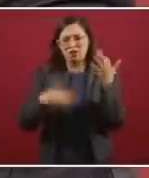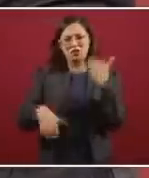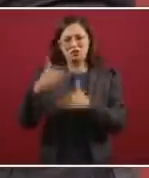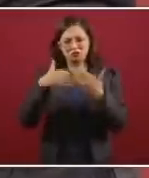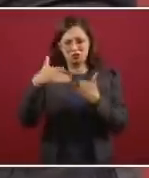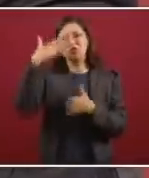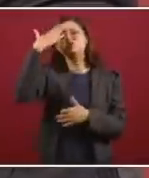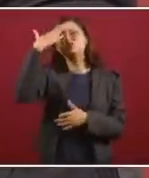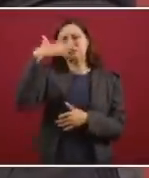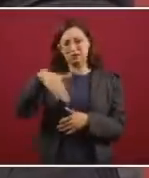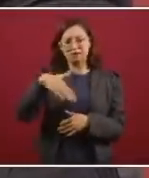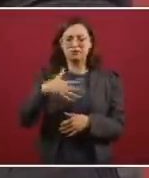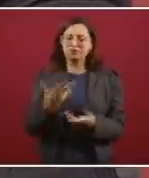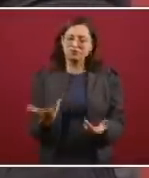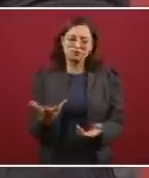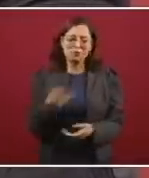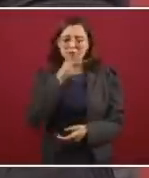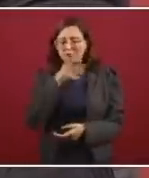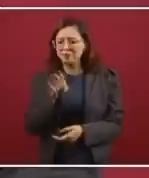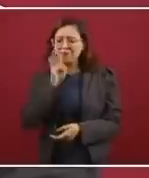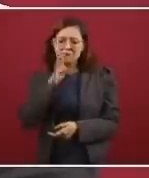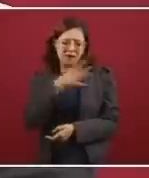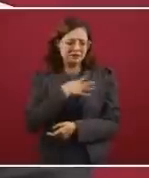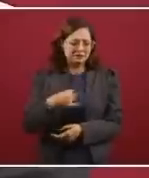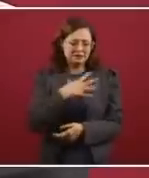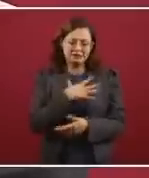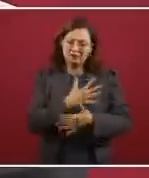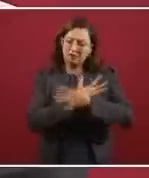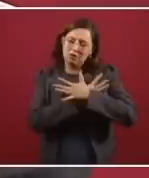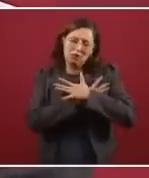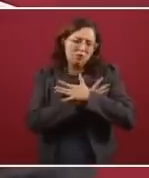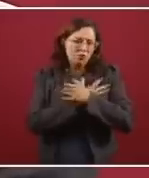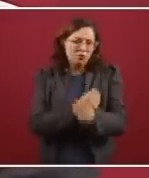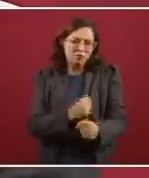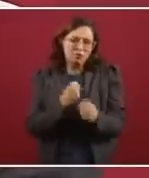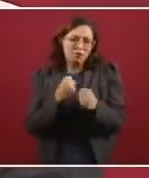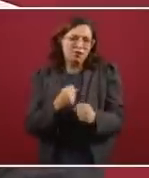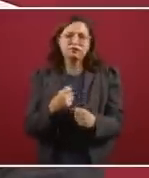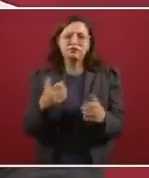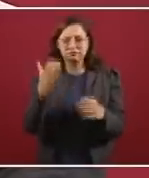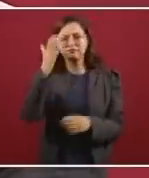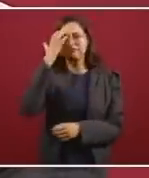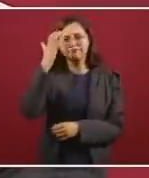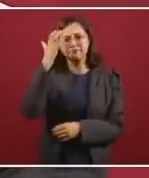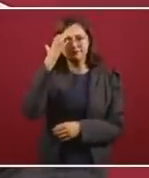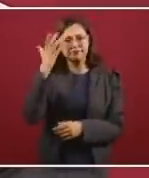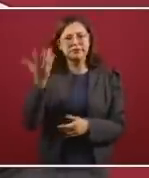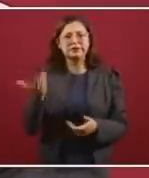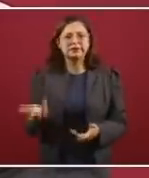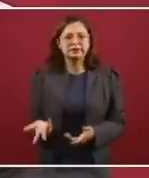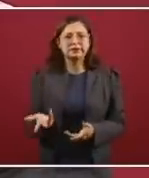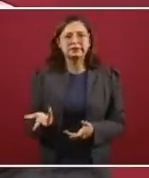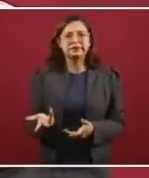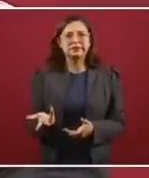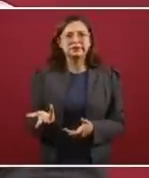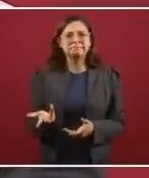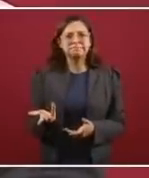de cómo es el amor de los padres a los hijos. Entonces,